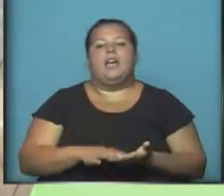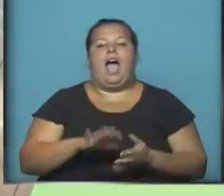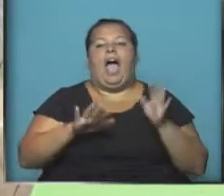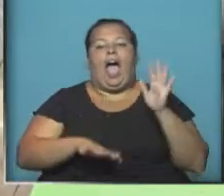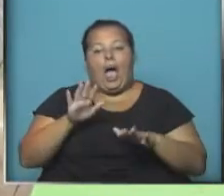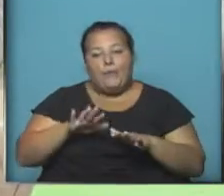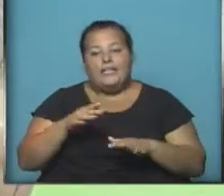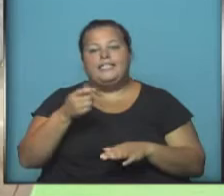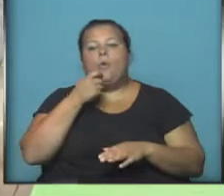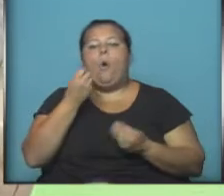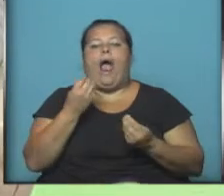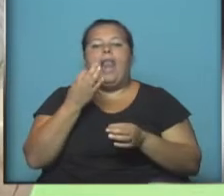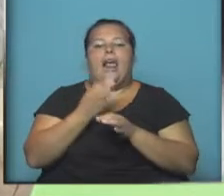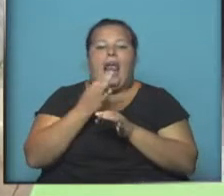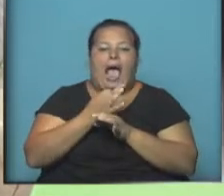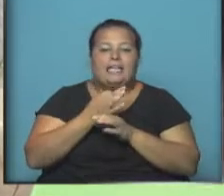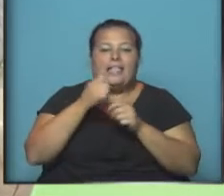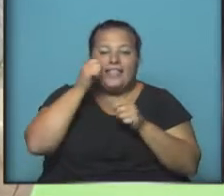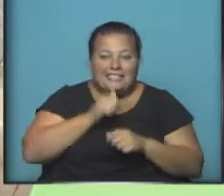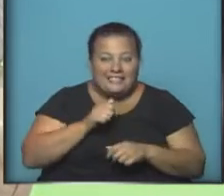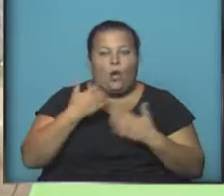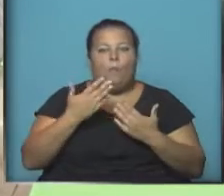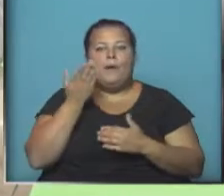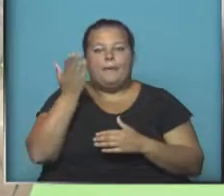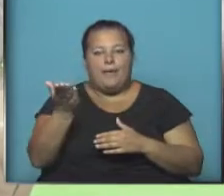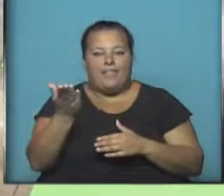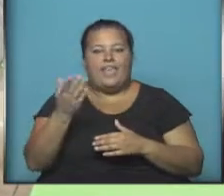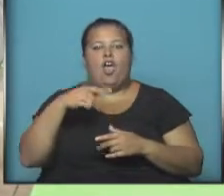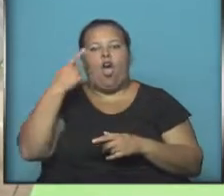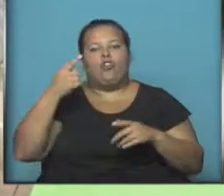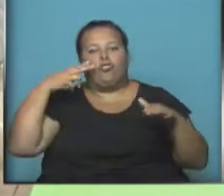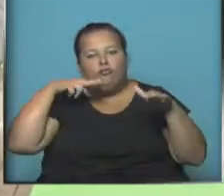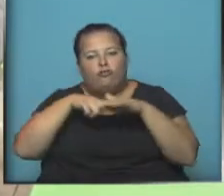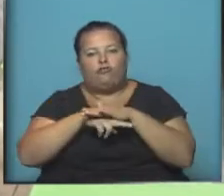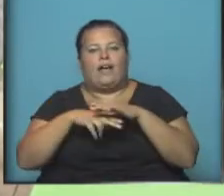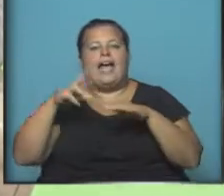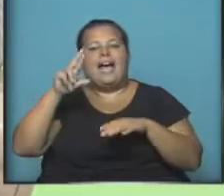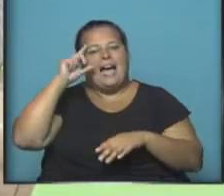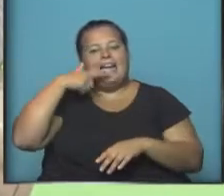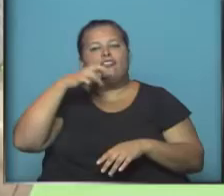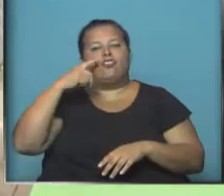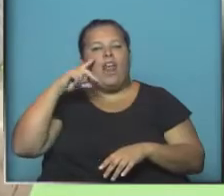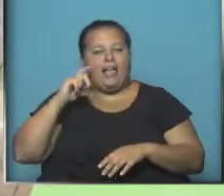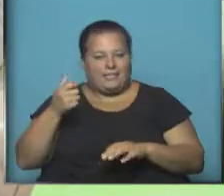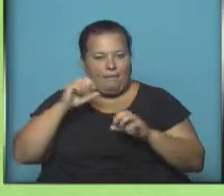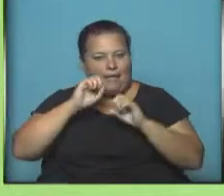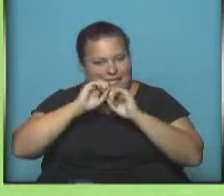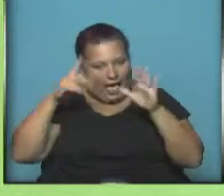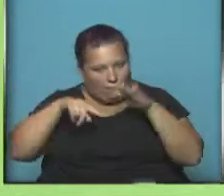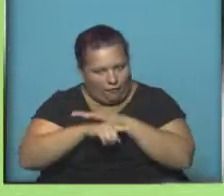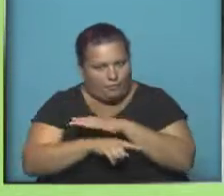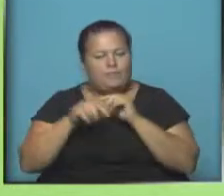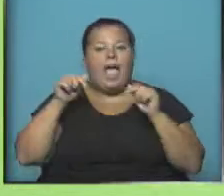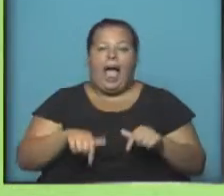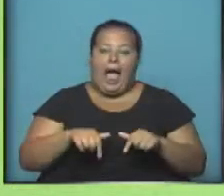veces determinar el grado de lesión ligamentaria se puede solicitar un estudio más completo, que es una resonancia. Perfecto. Y acá se abre